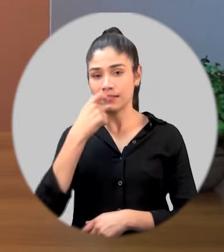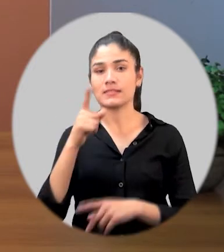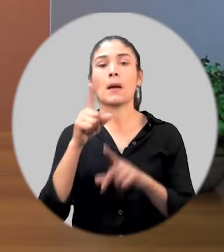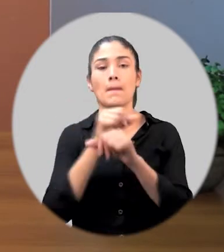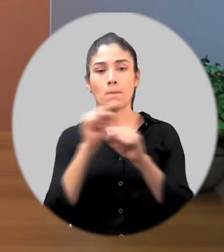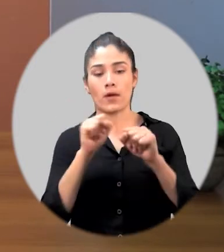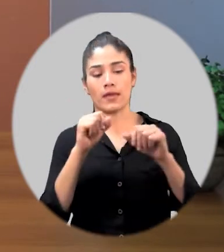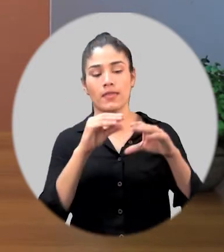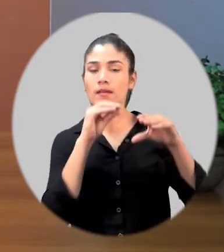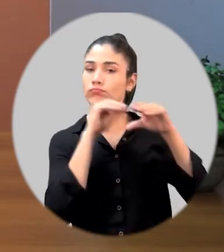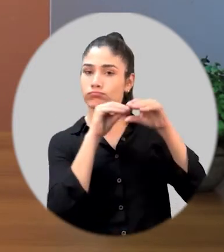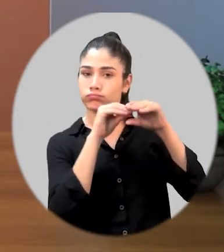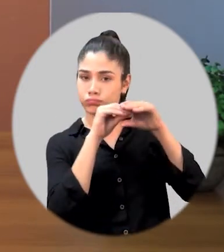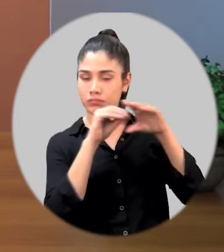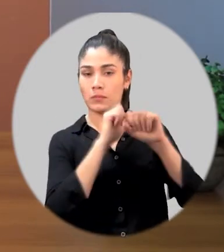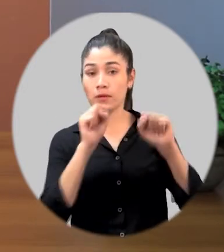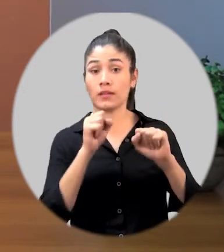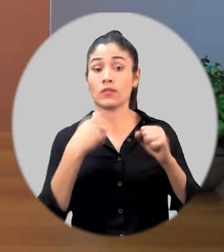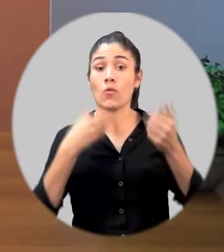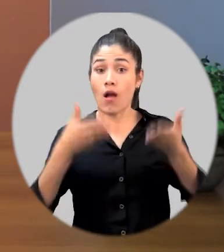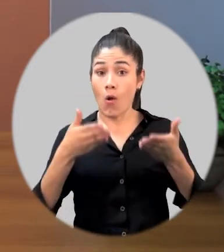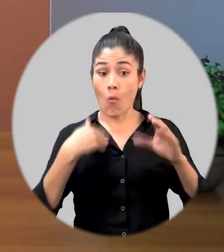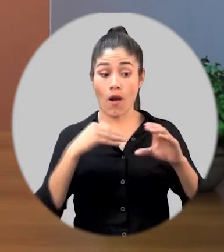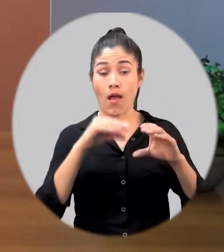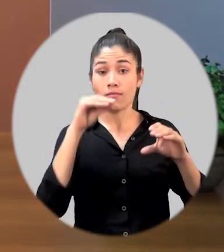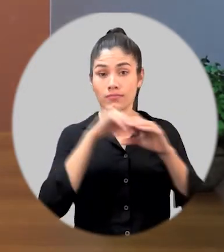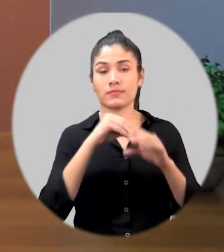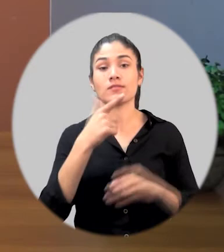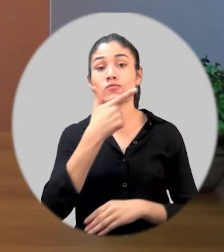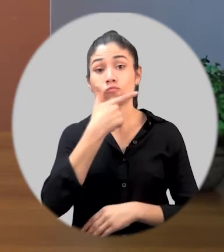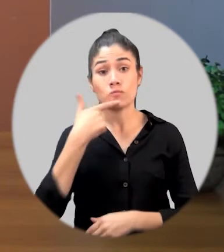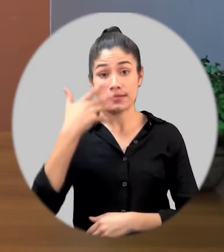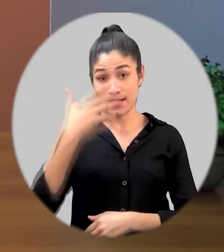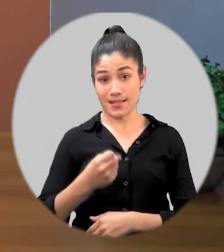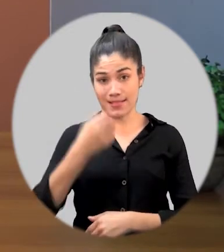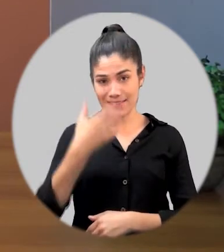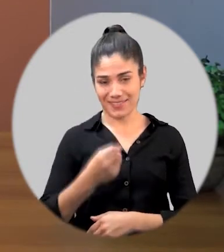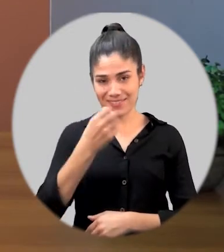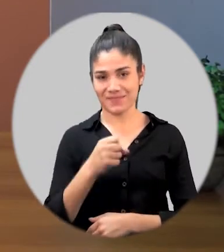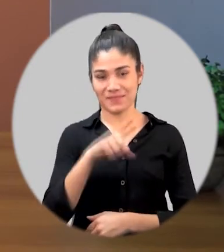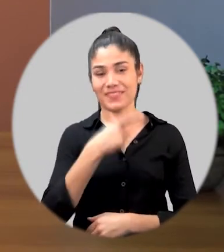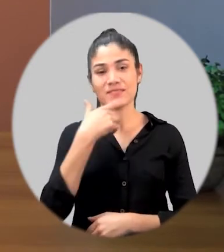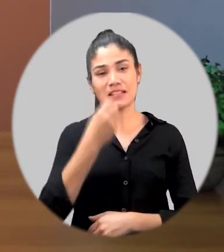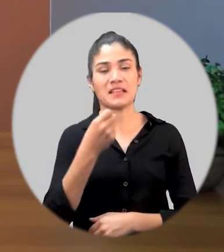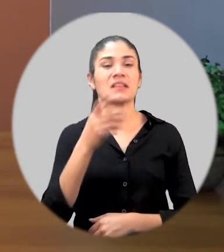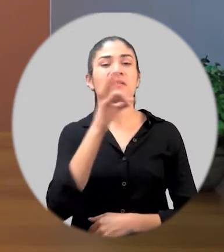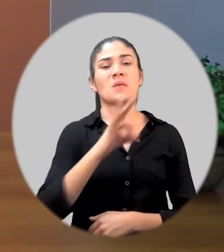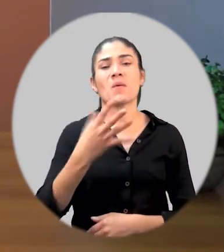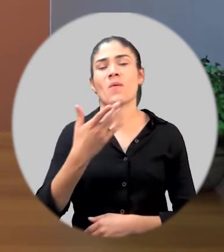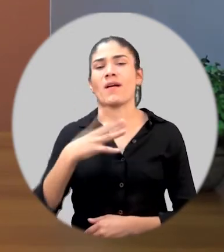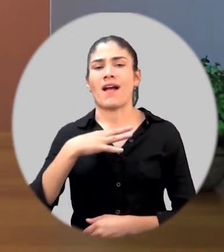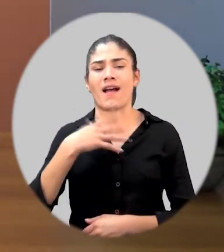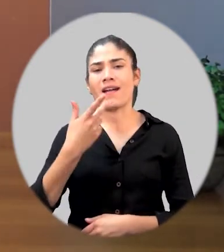rellenar. Nosotros vamos a rellenar con dulce de leche. Ustedes pueden rellenar con lo que fuere. Pueden rellenar con dulce de guayaba,